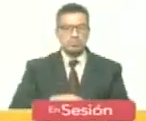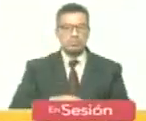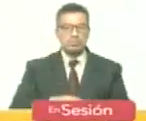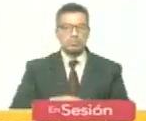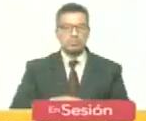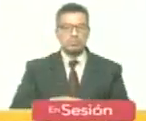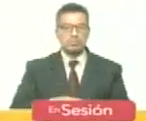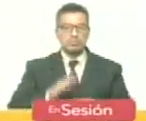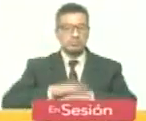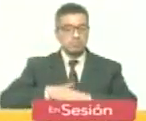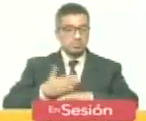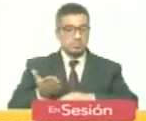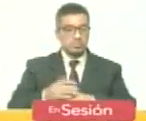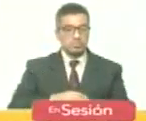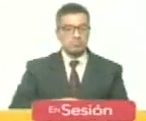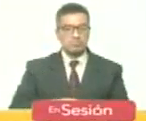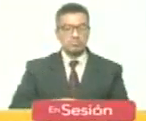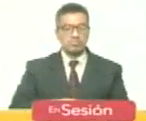porque